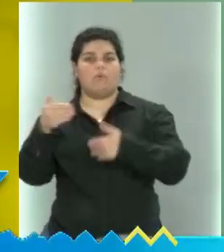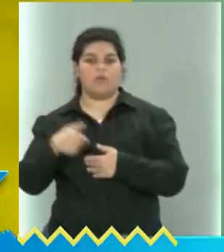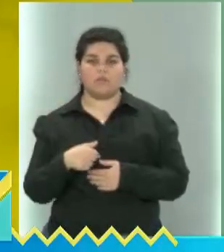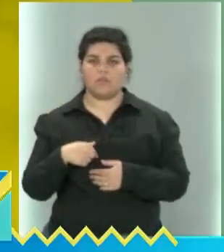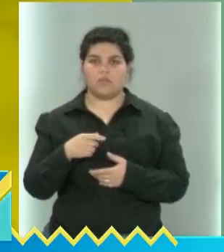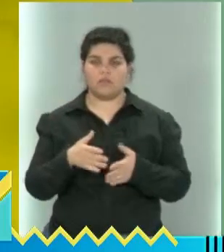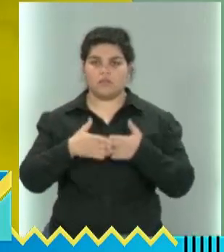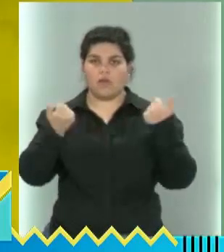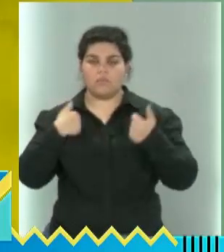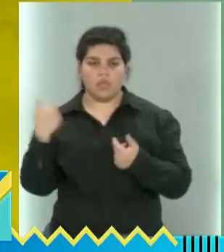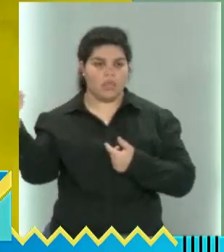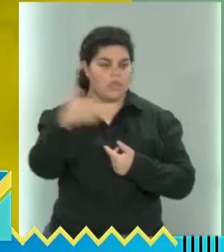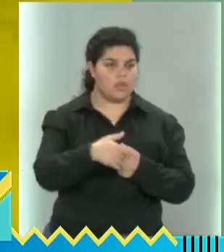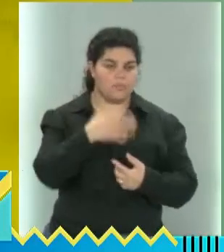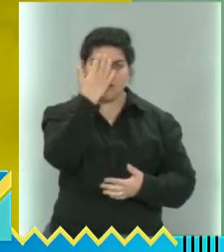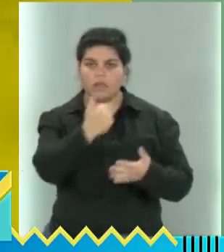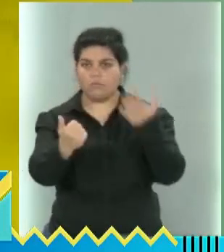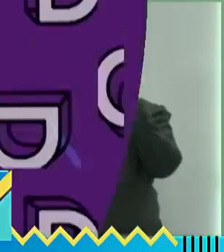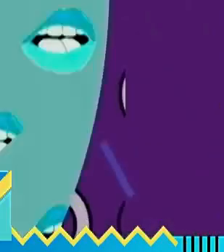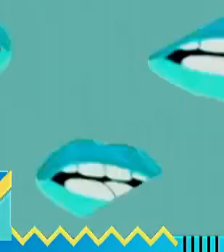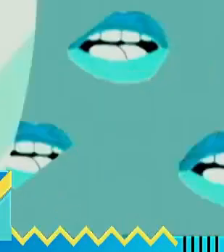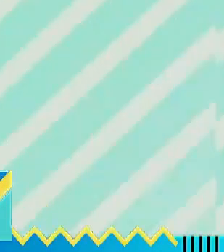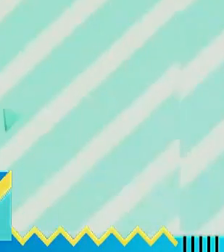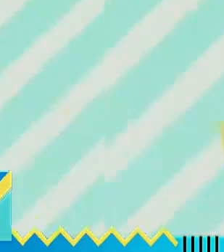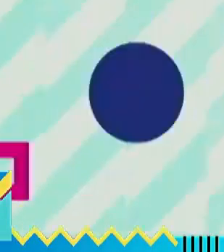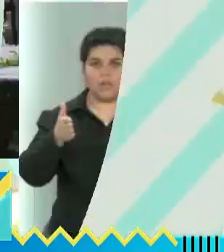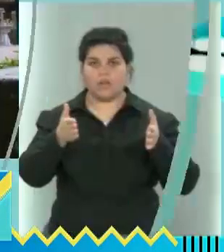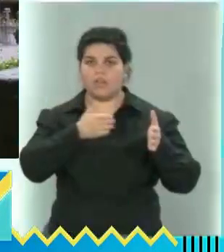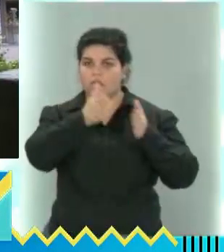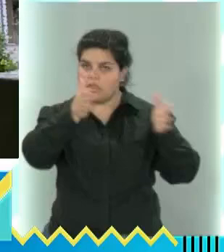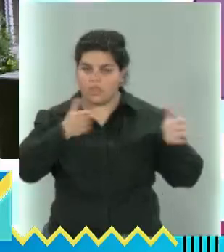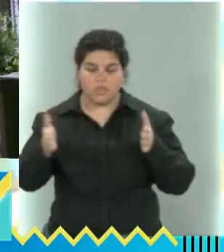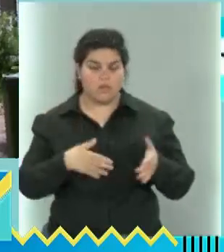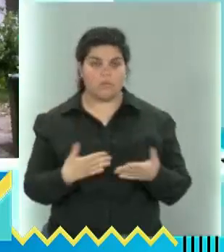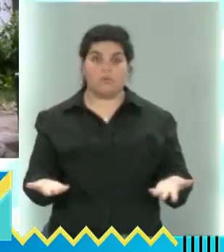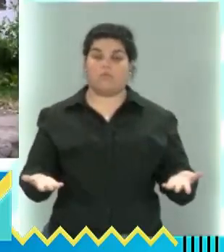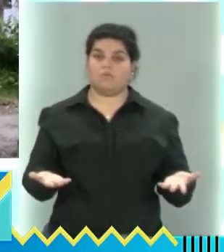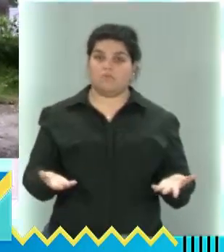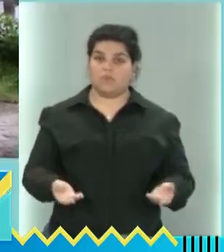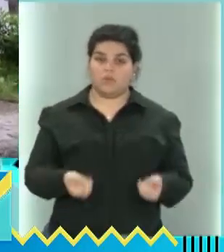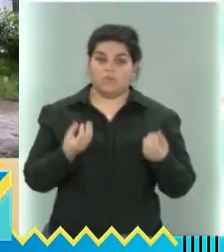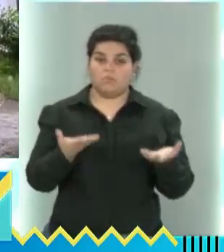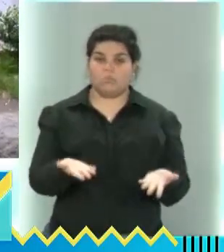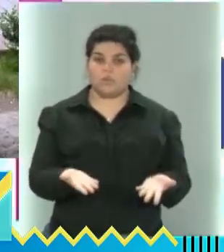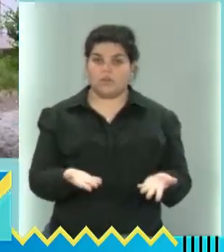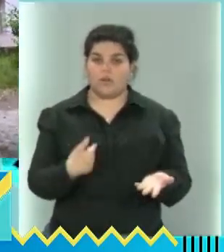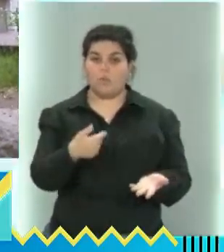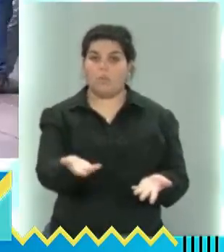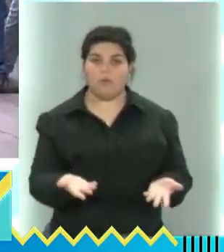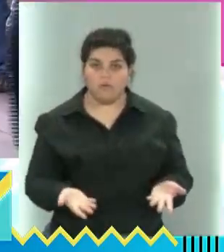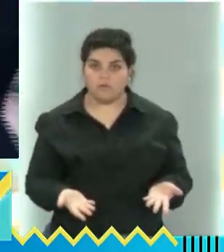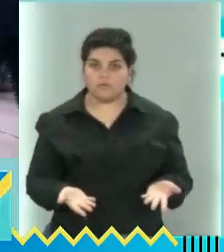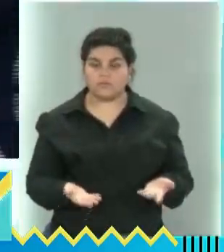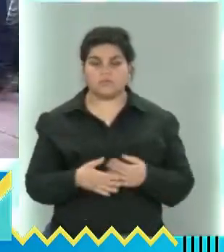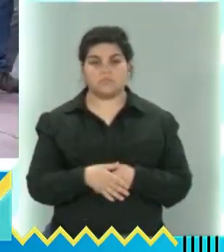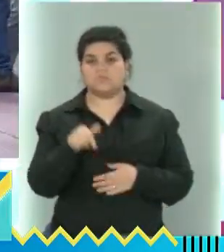en estudios, me estuvieron haciendo nota, me llamaban de acá, de allá y dije, wow, ¿cuándo? ¿Por qué? Y me doy cuenta